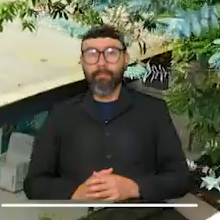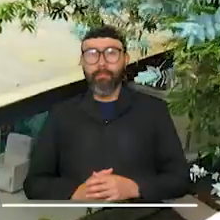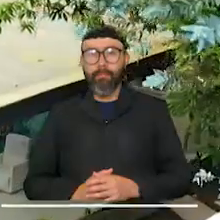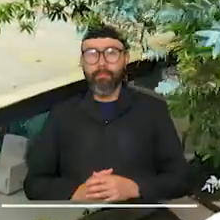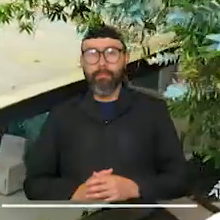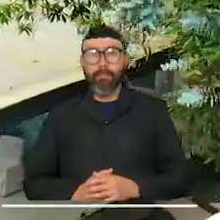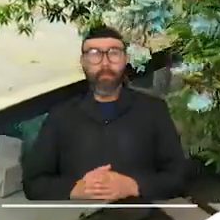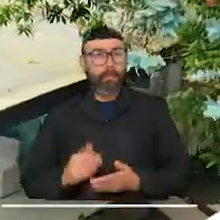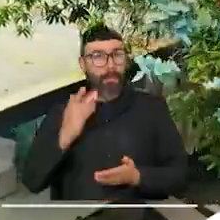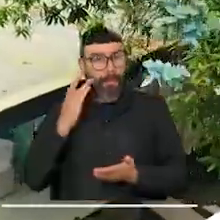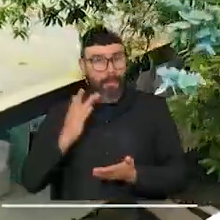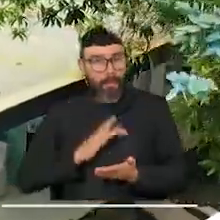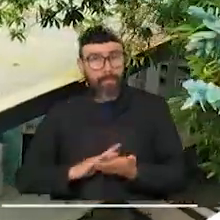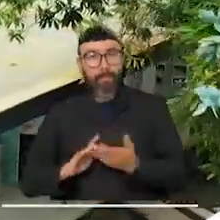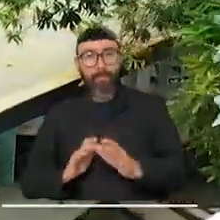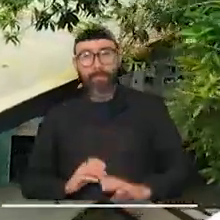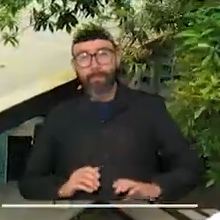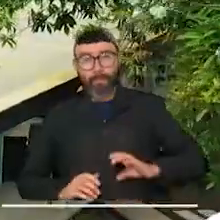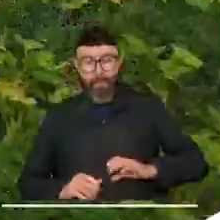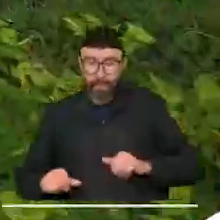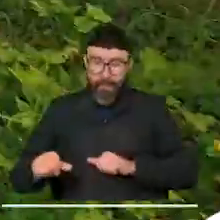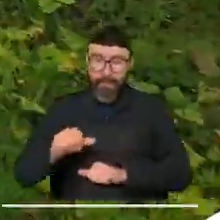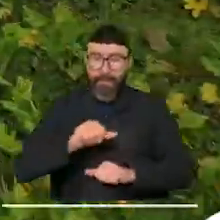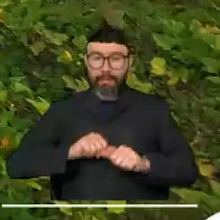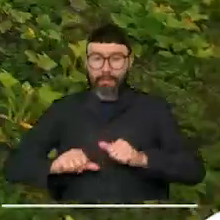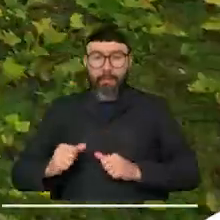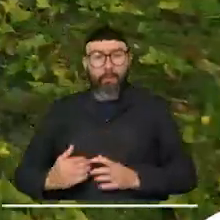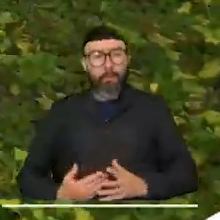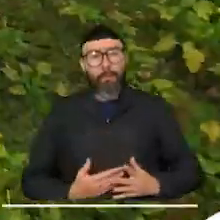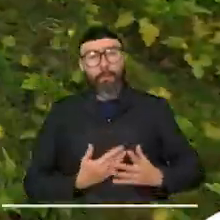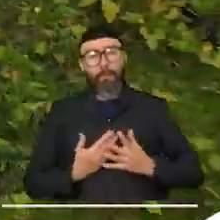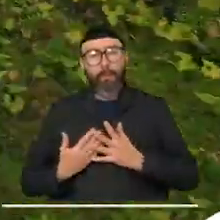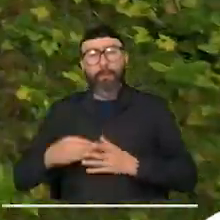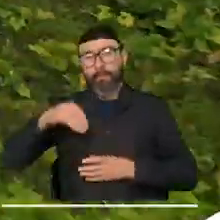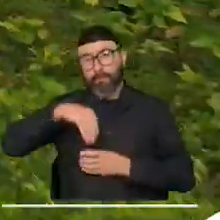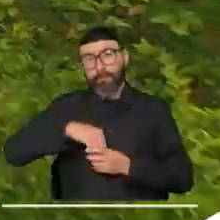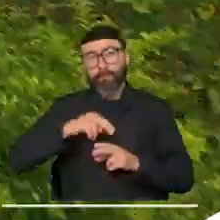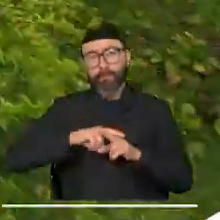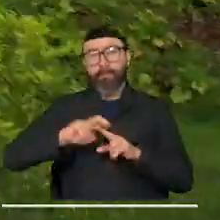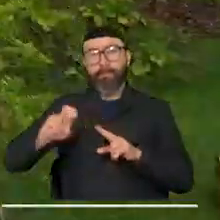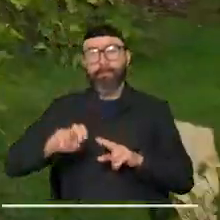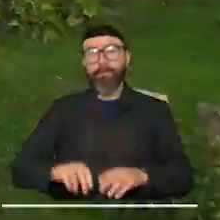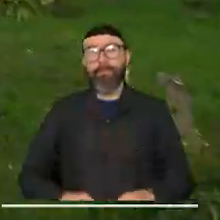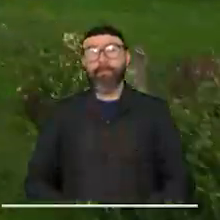limpieza de colon con recambio de flora intestinal en manizales